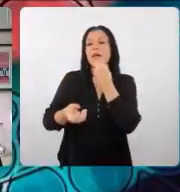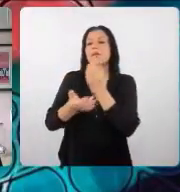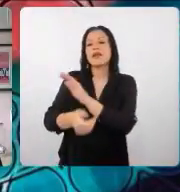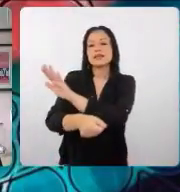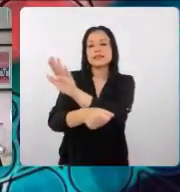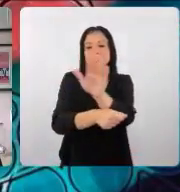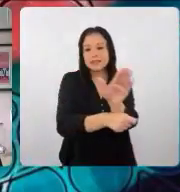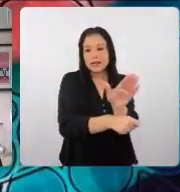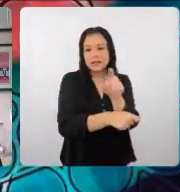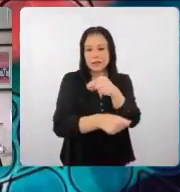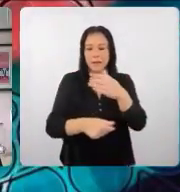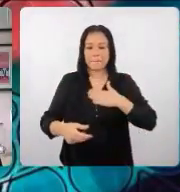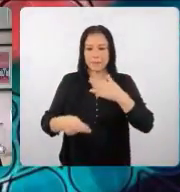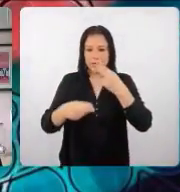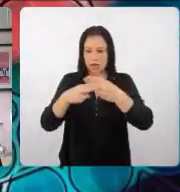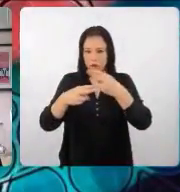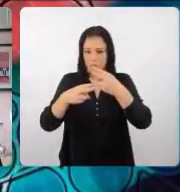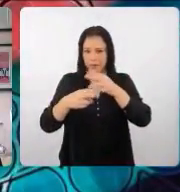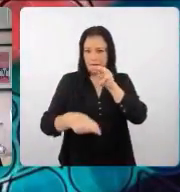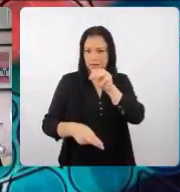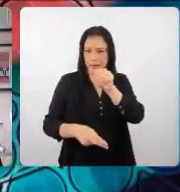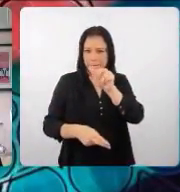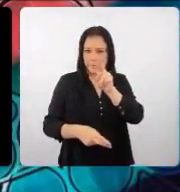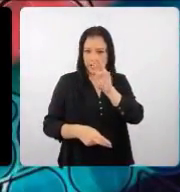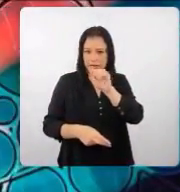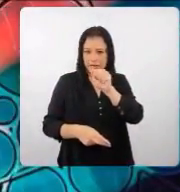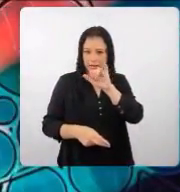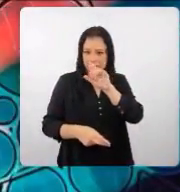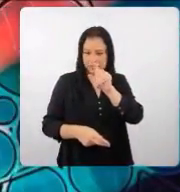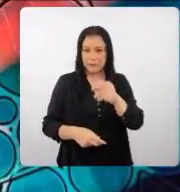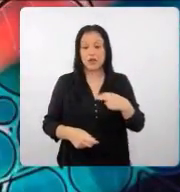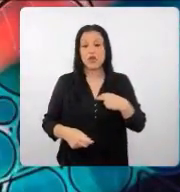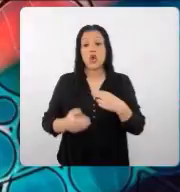todos. Mi nombre es María Isabel Rodríguez. Soy